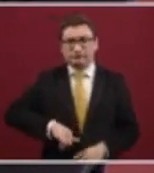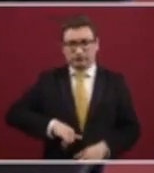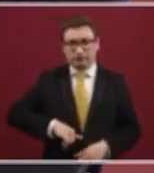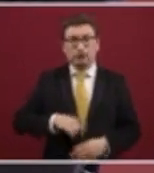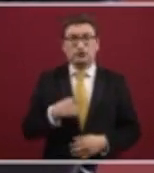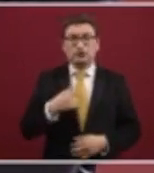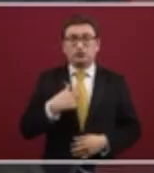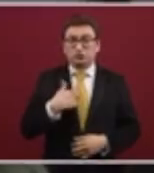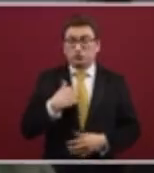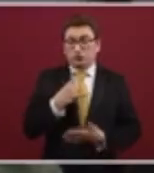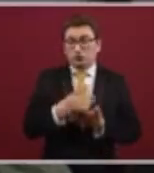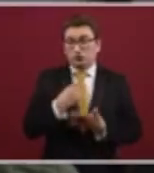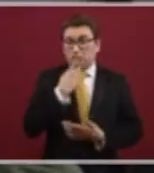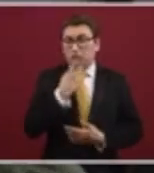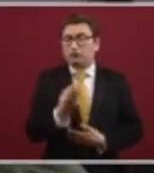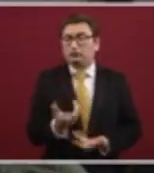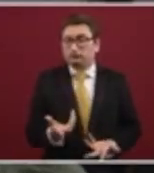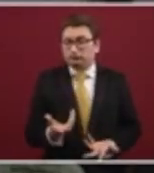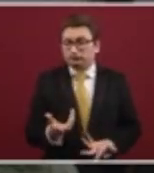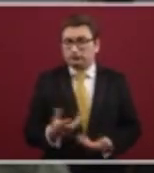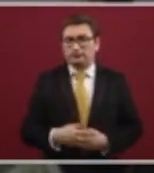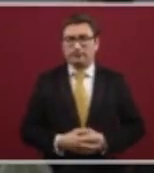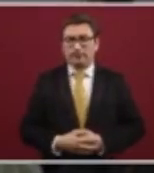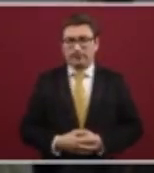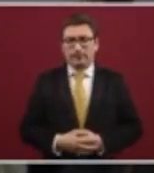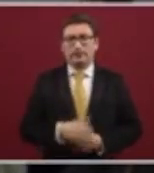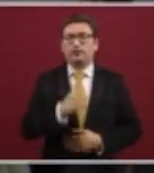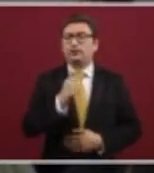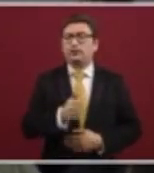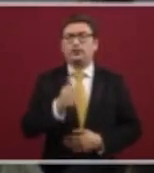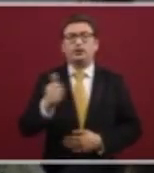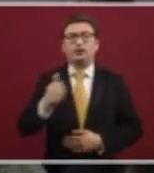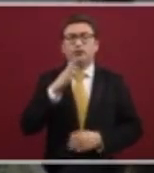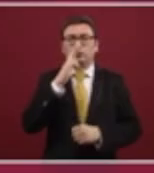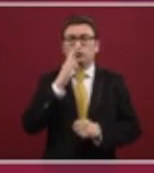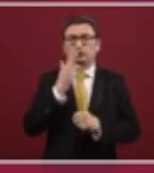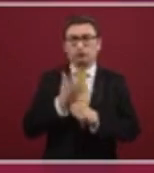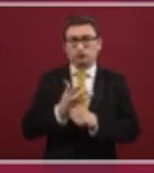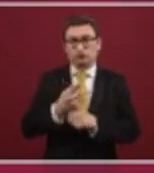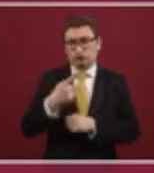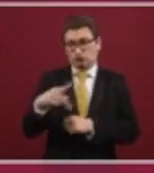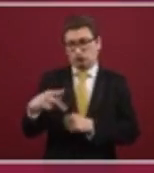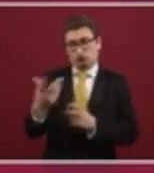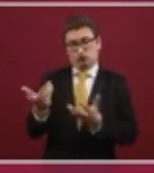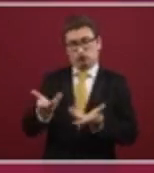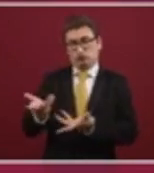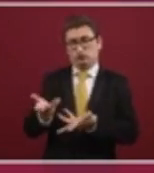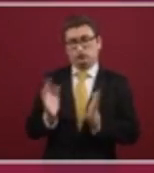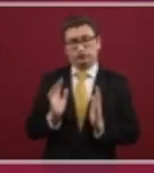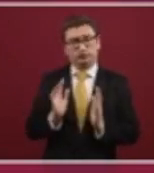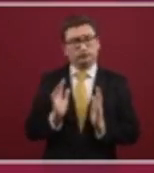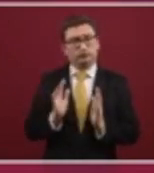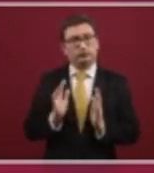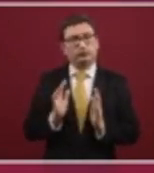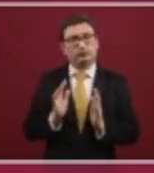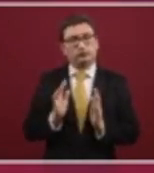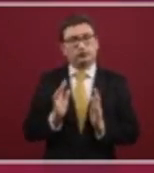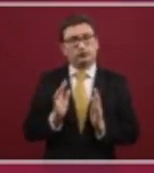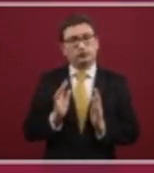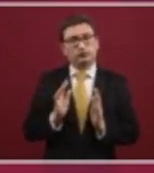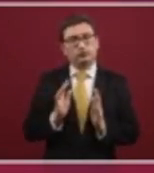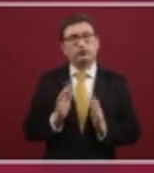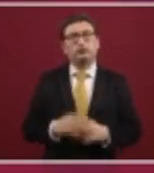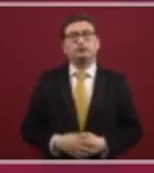dicho es que cada quien es responsable de sus actos y hay que